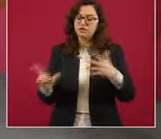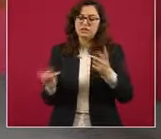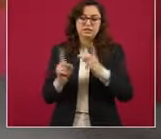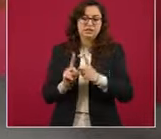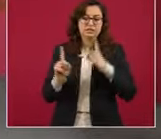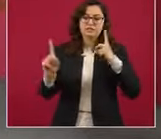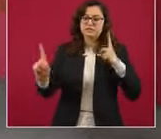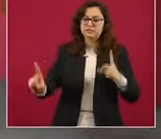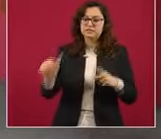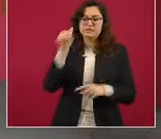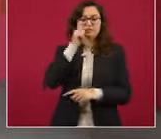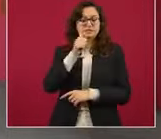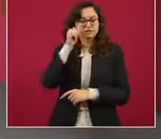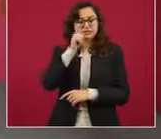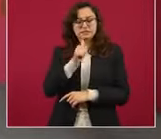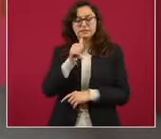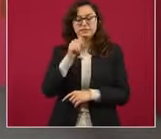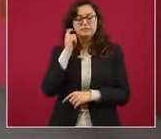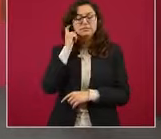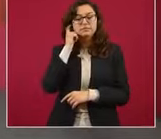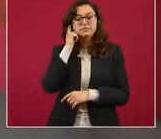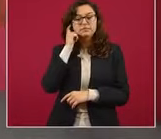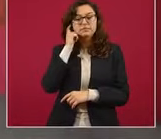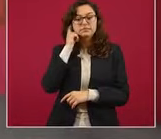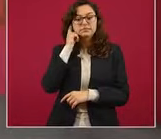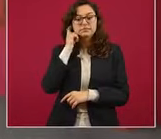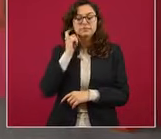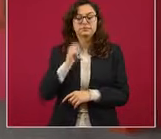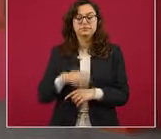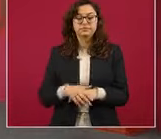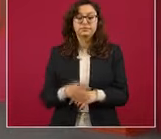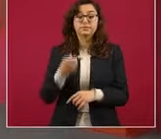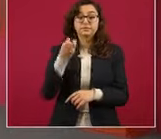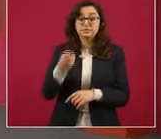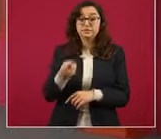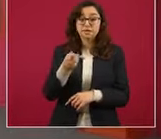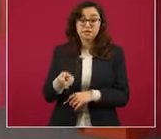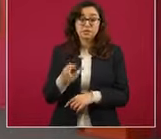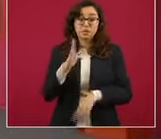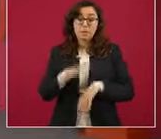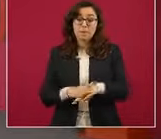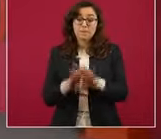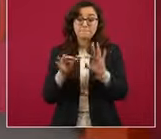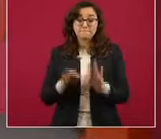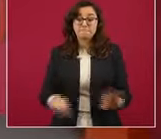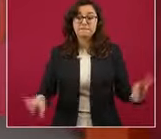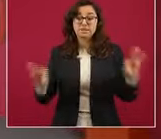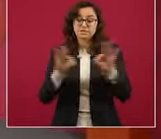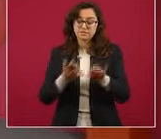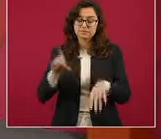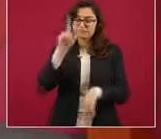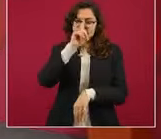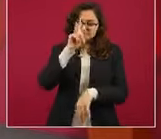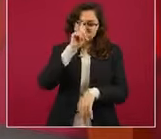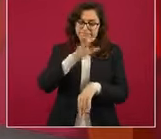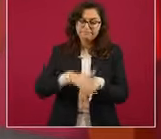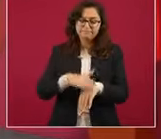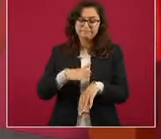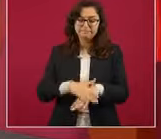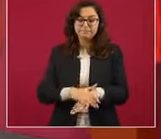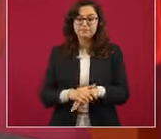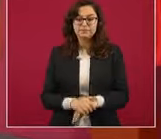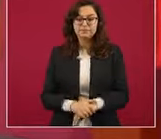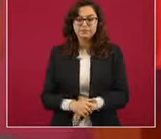sana distancia. Eso es lo que se recomienda. Y yo